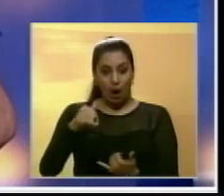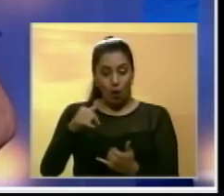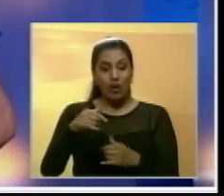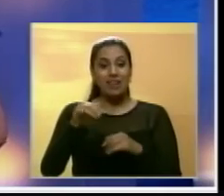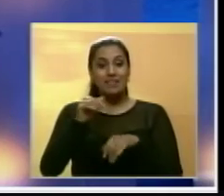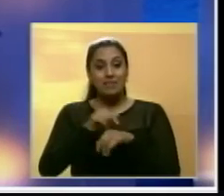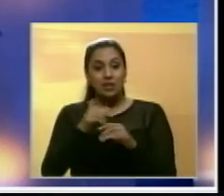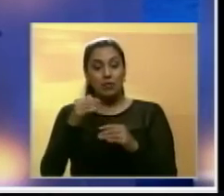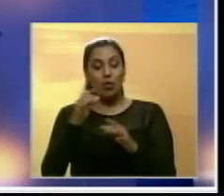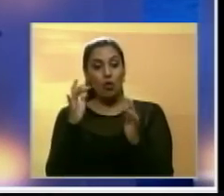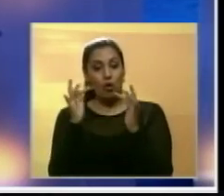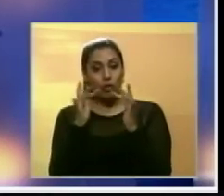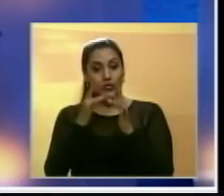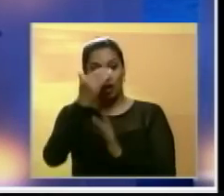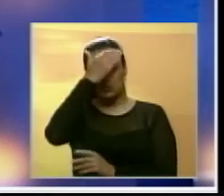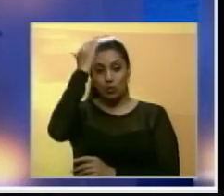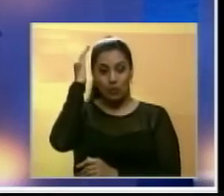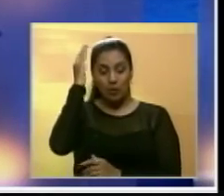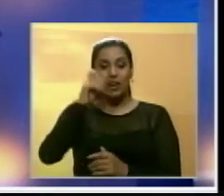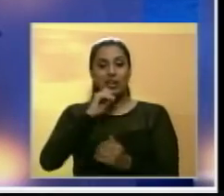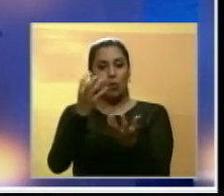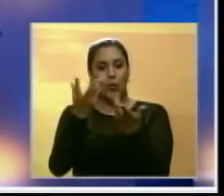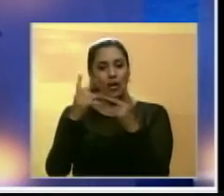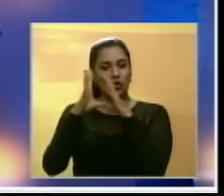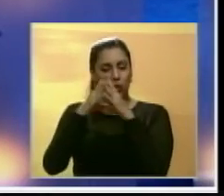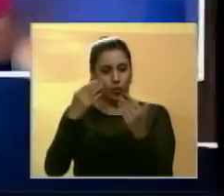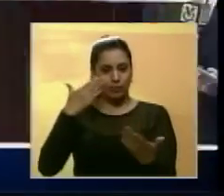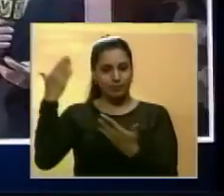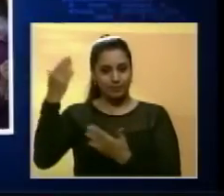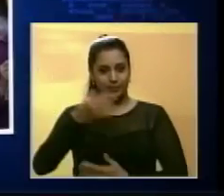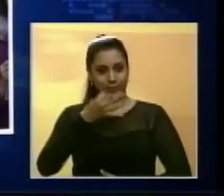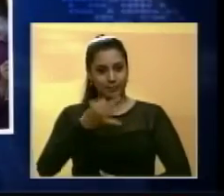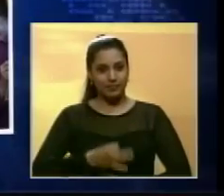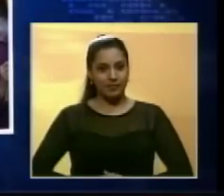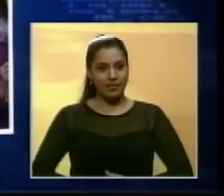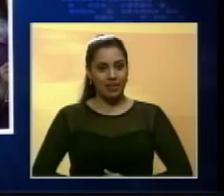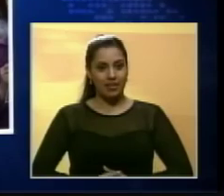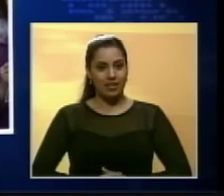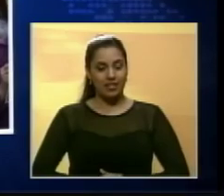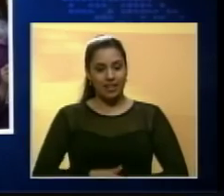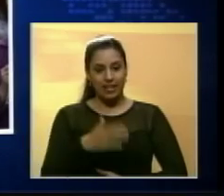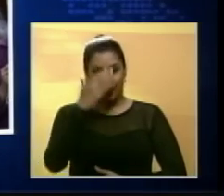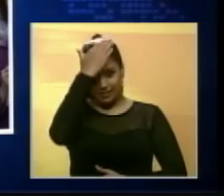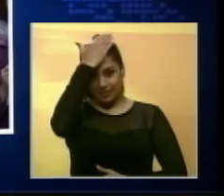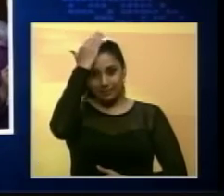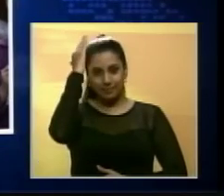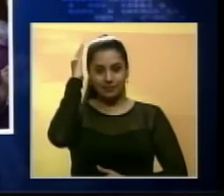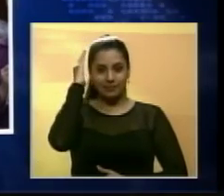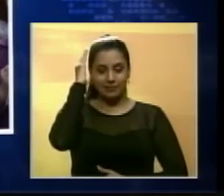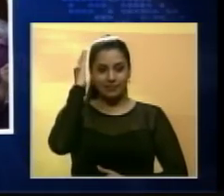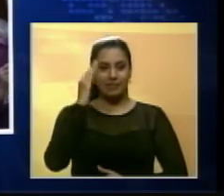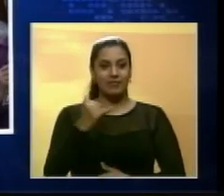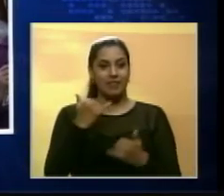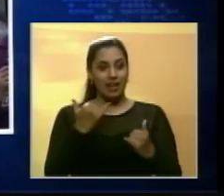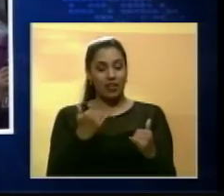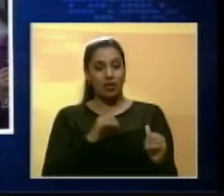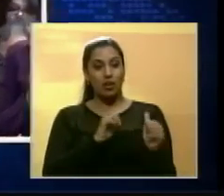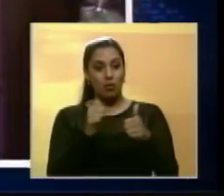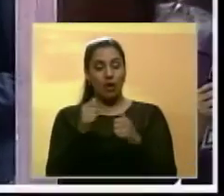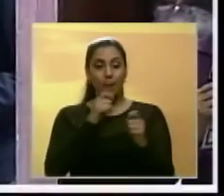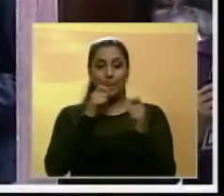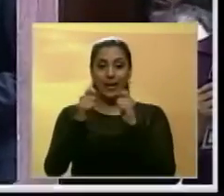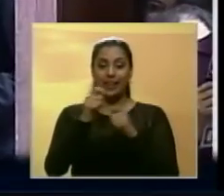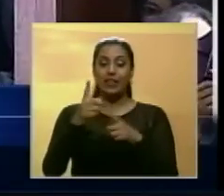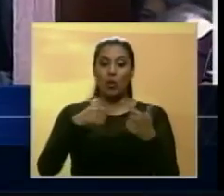en vivo cubriendo esta sesión ordinaria y nos tiene todos los detalles. Adelante, Manuel. Así es, Andrina. Efectivamente, durante una rueda de